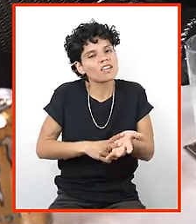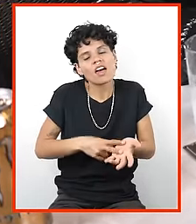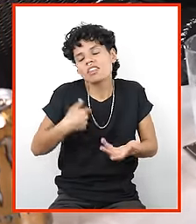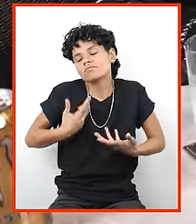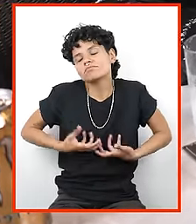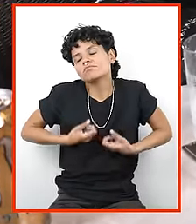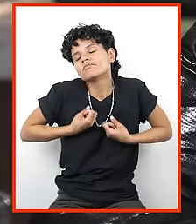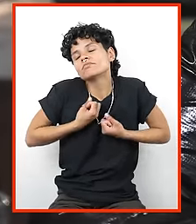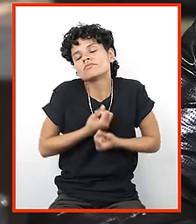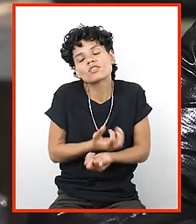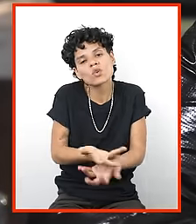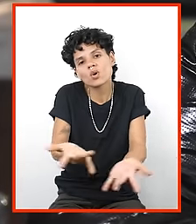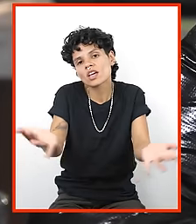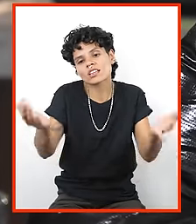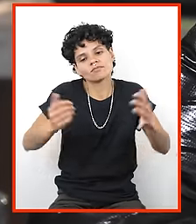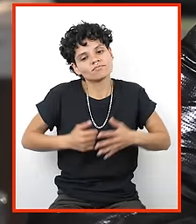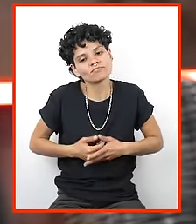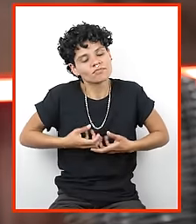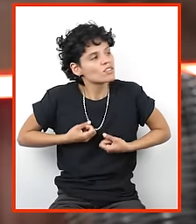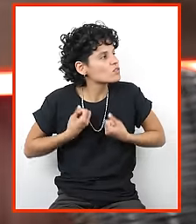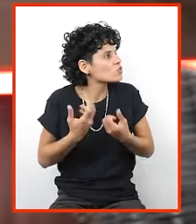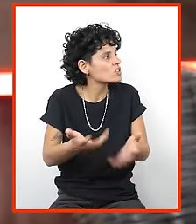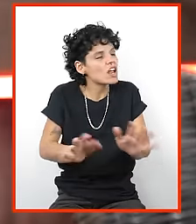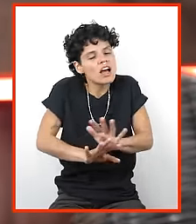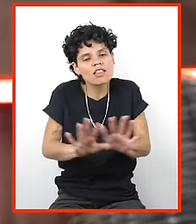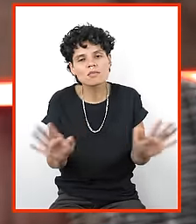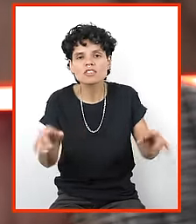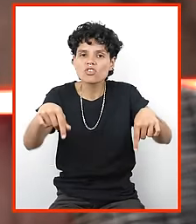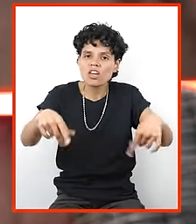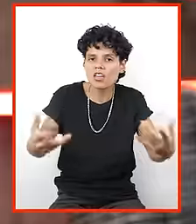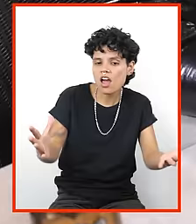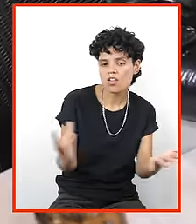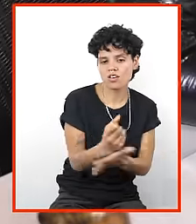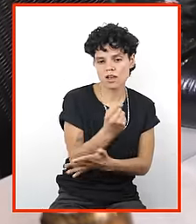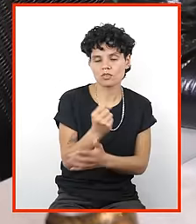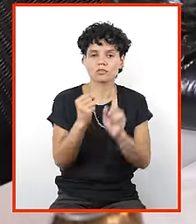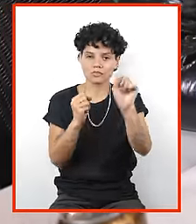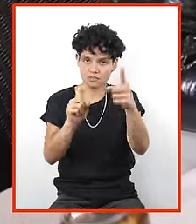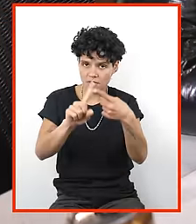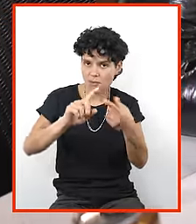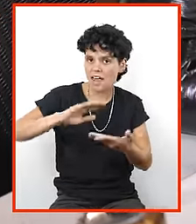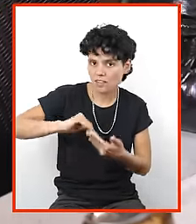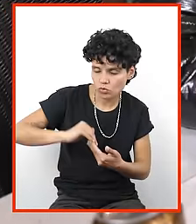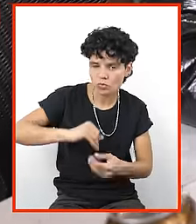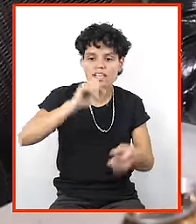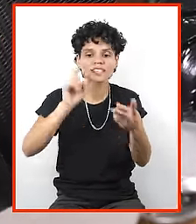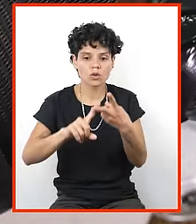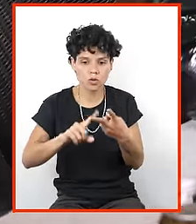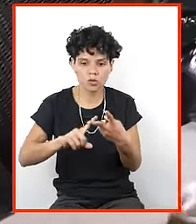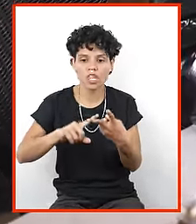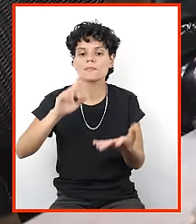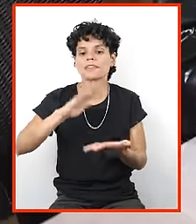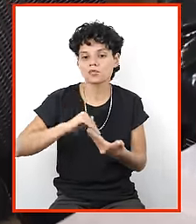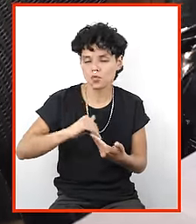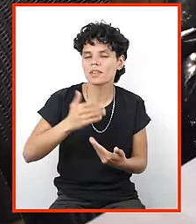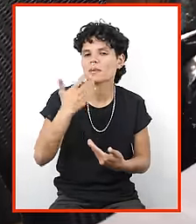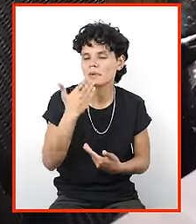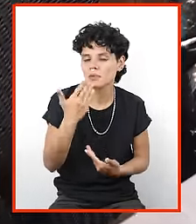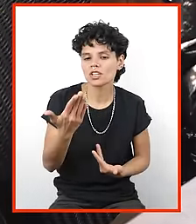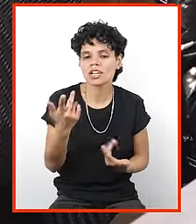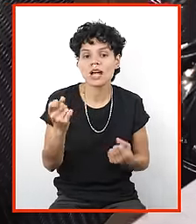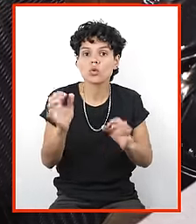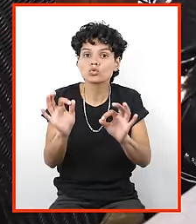lisianamente, hay que fluir. Hay fluir. Veces esto que era. Las cosas ocurren. Esto y era. Hoy día ocurrió. La segunda es que antes de venir